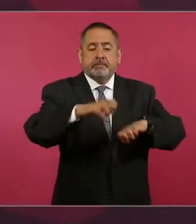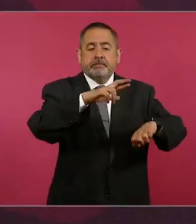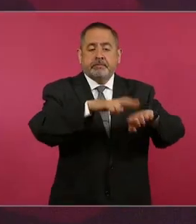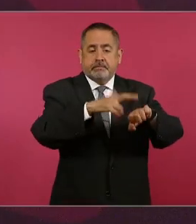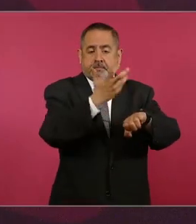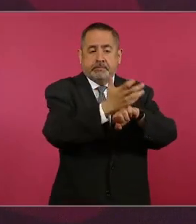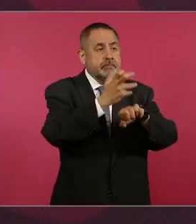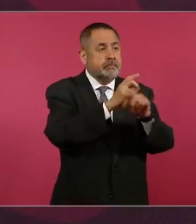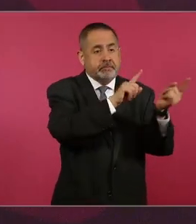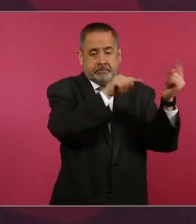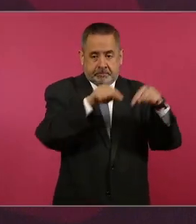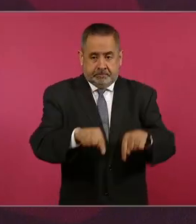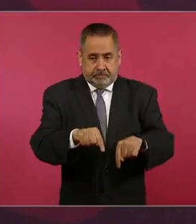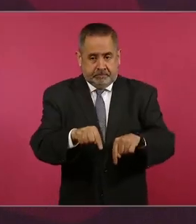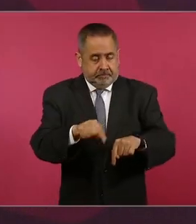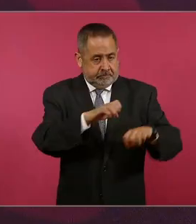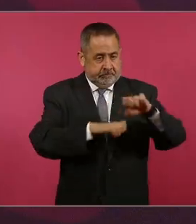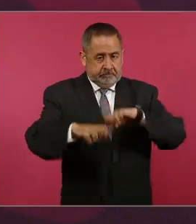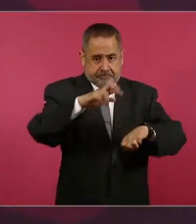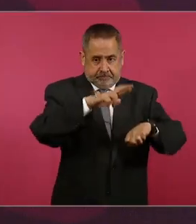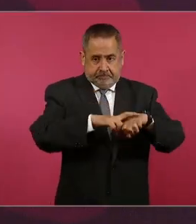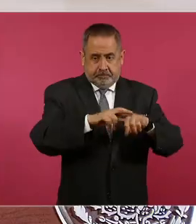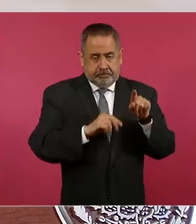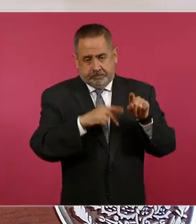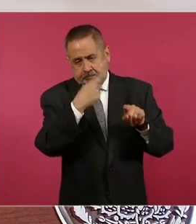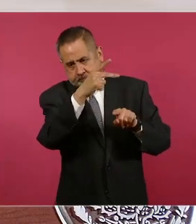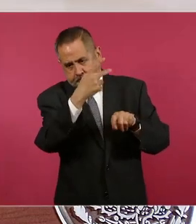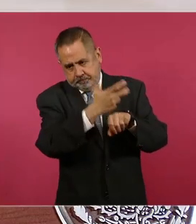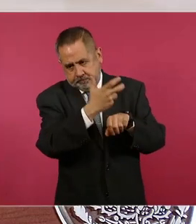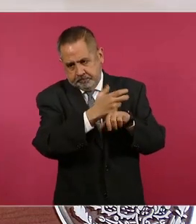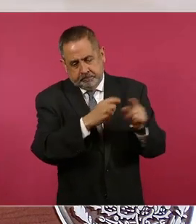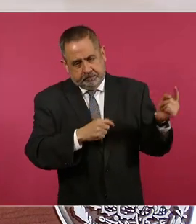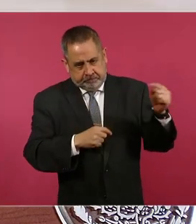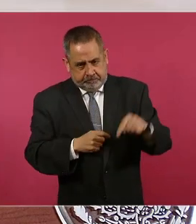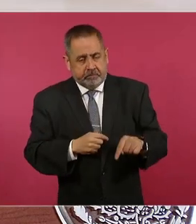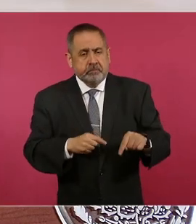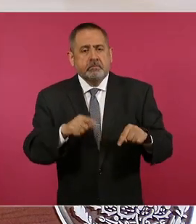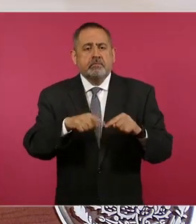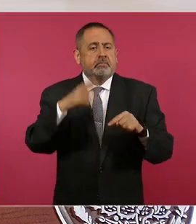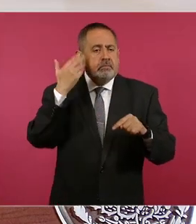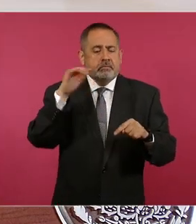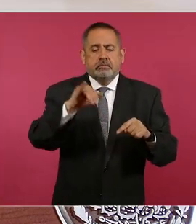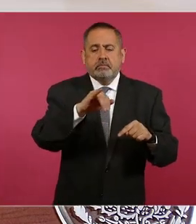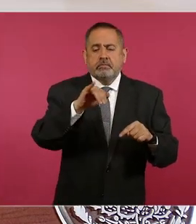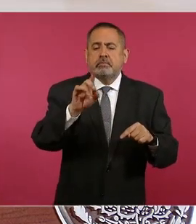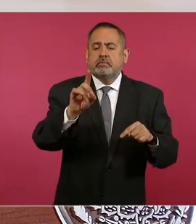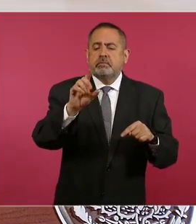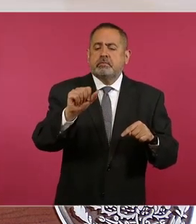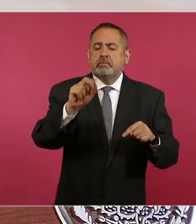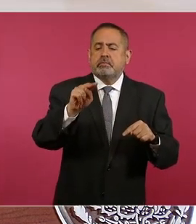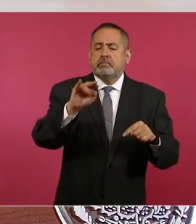en ese entonces en México era Joseph Daniel,